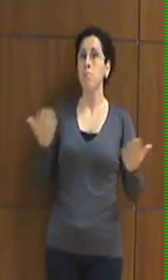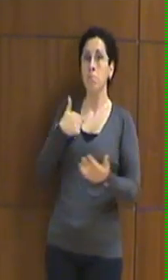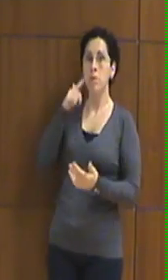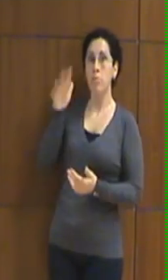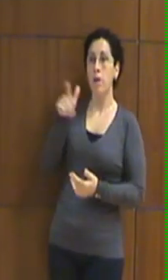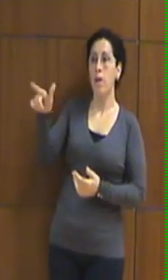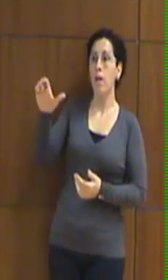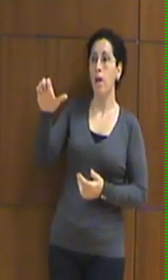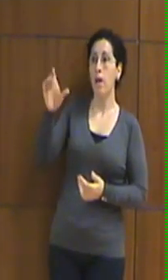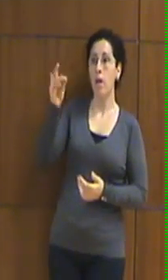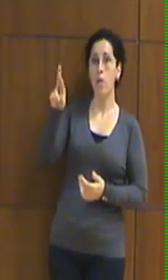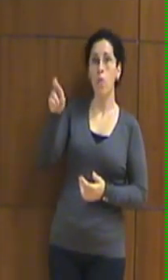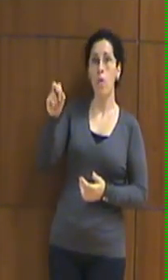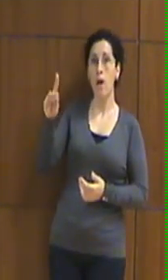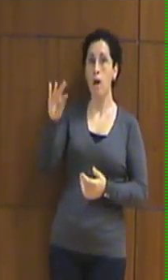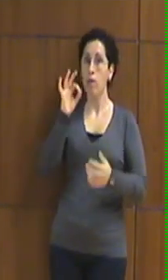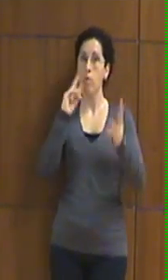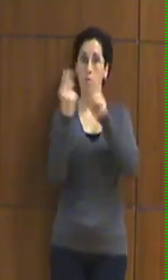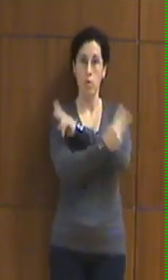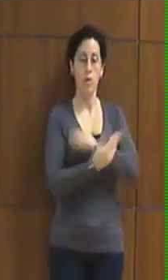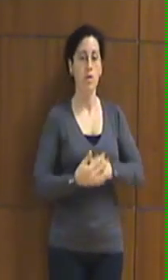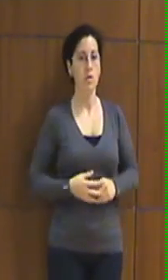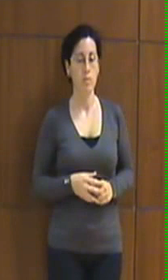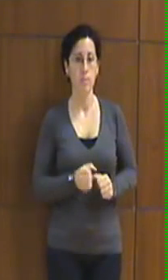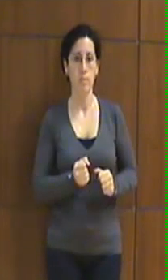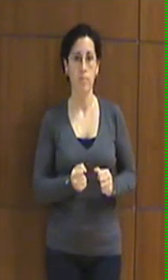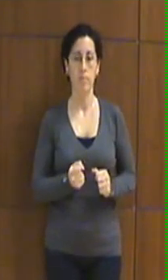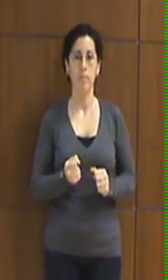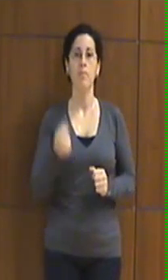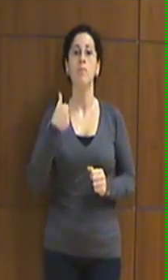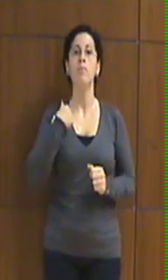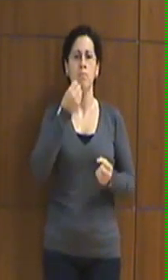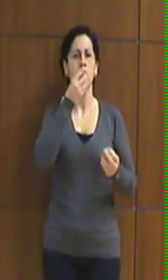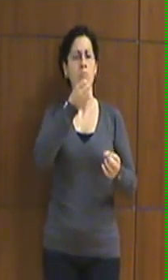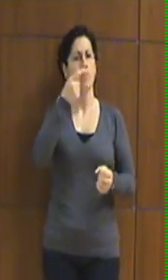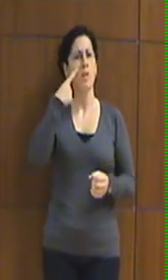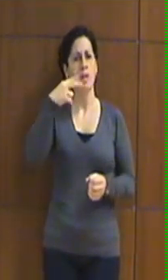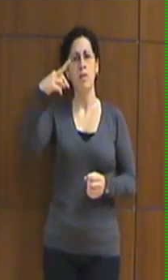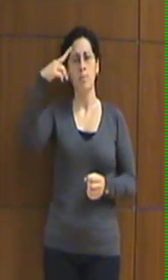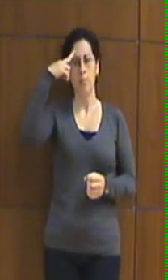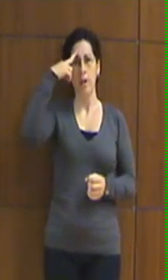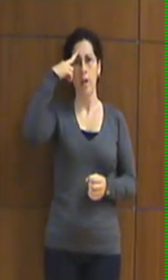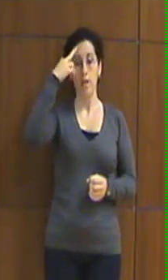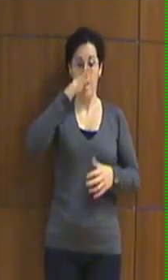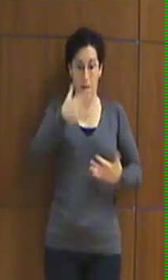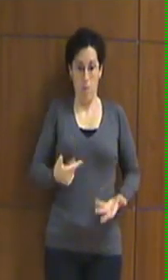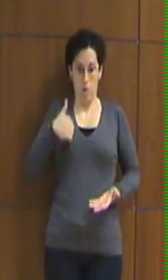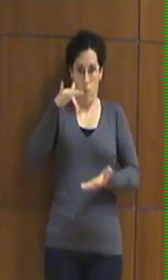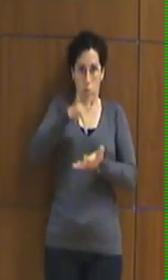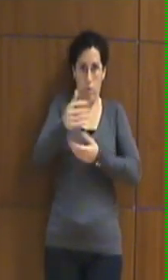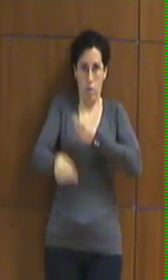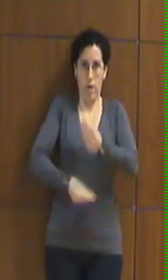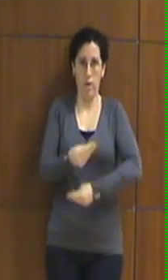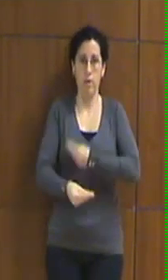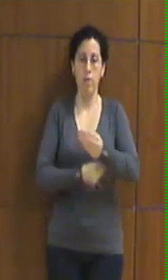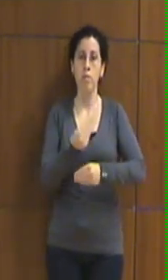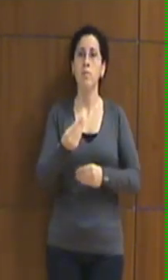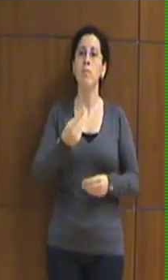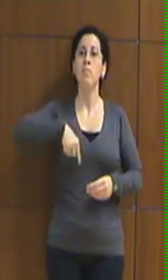adelante, Eduardo. Yo, si queréis, os puedo contar un poco la experiencia en la que estamos actualmente. Estamos